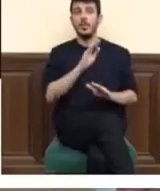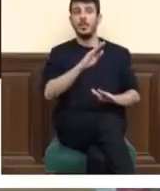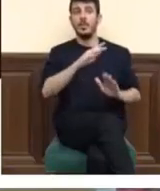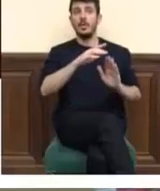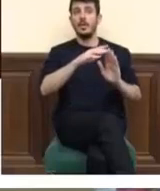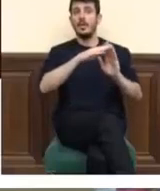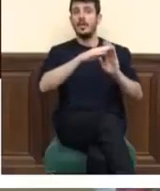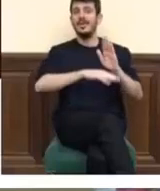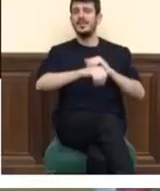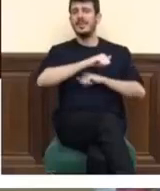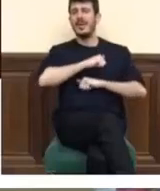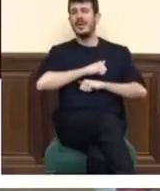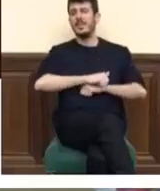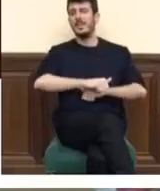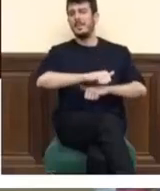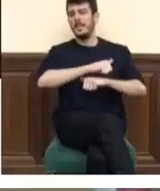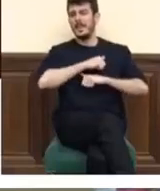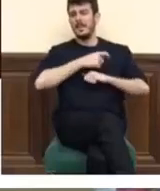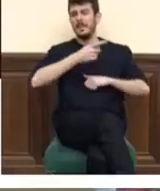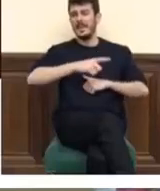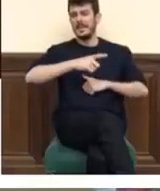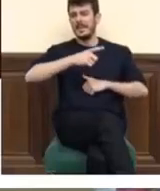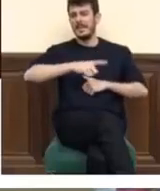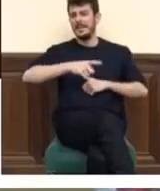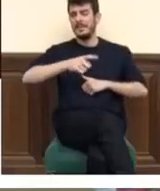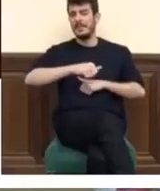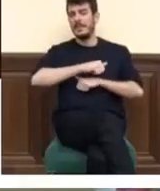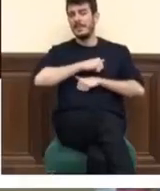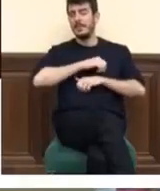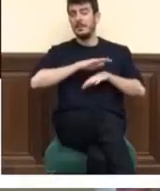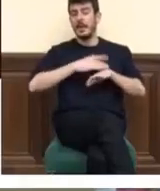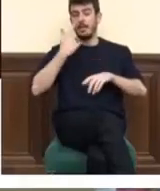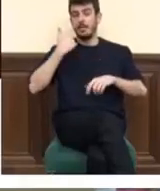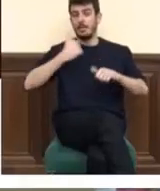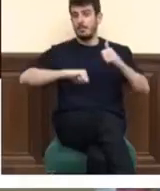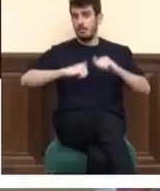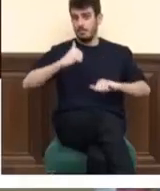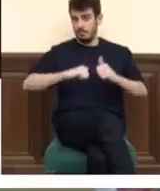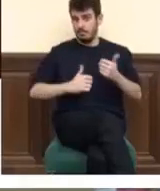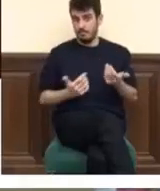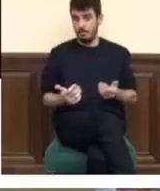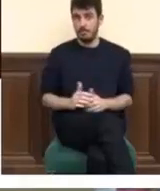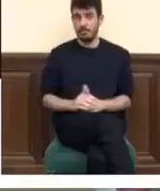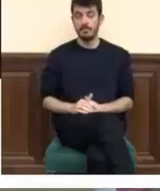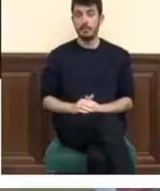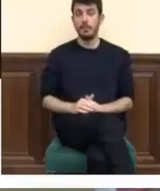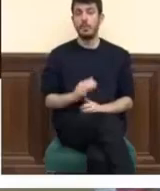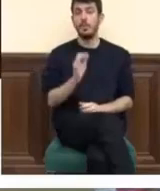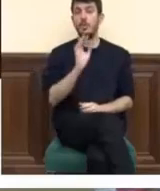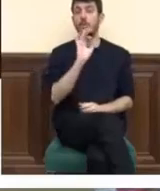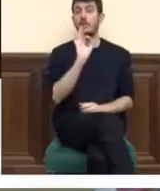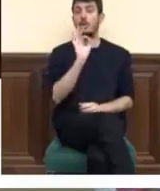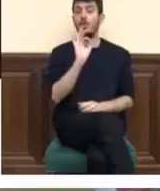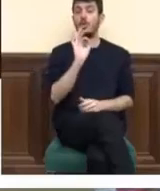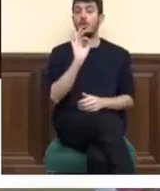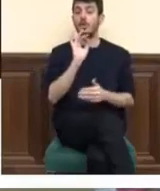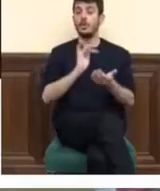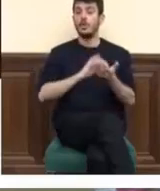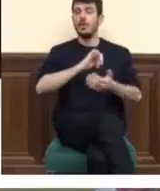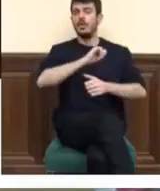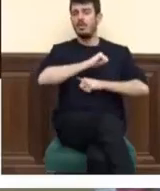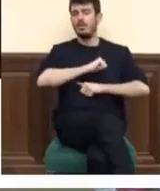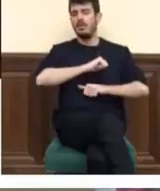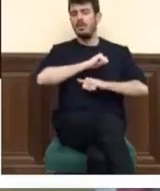espera meses y meses para una intervención quirúrgica, que después de los meses